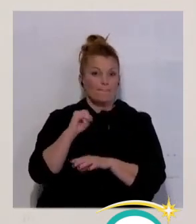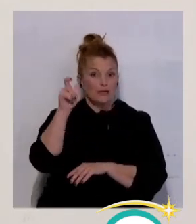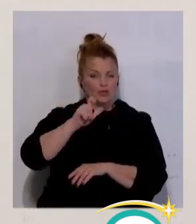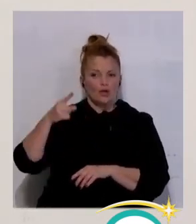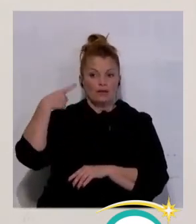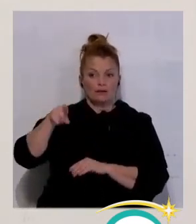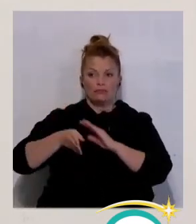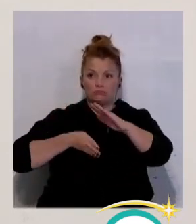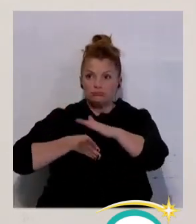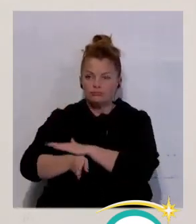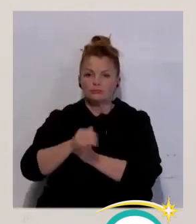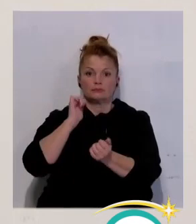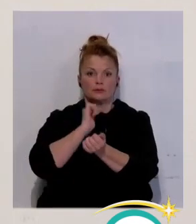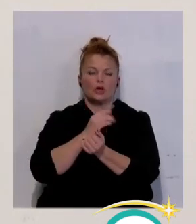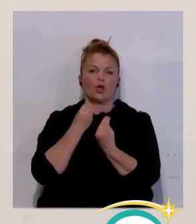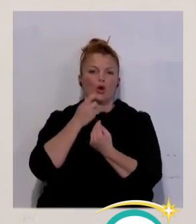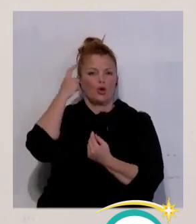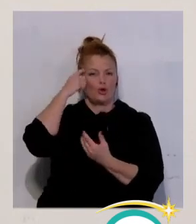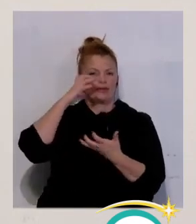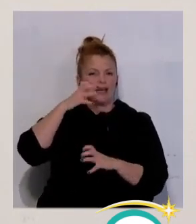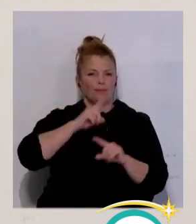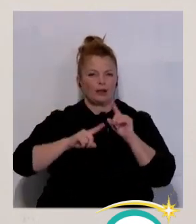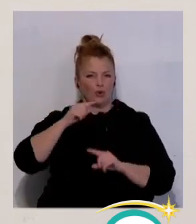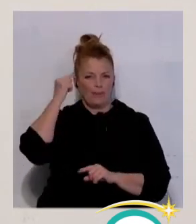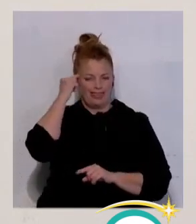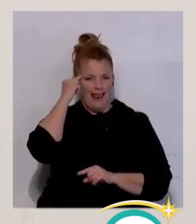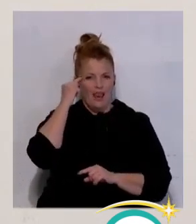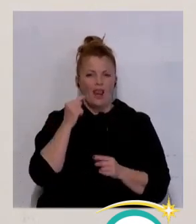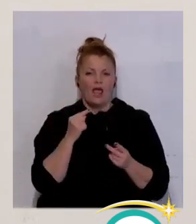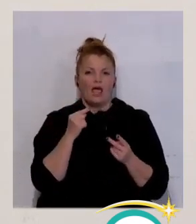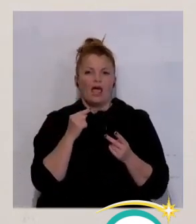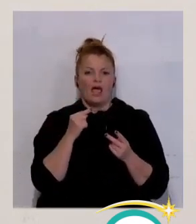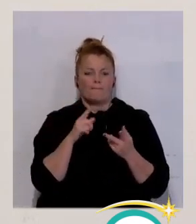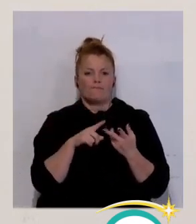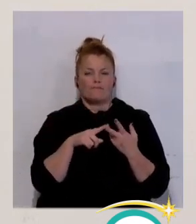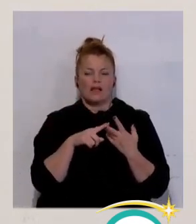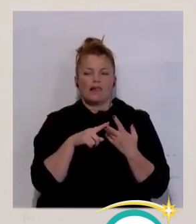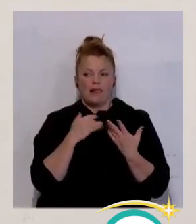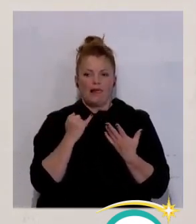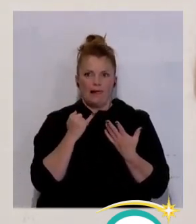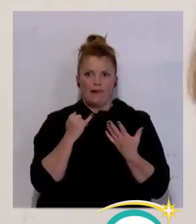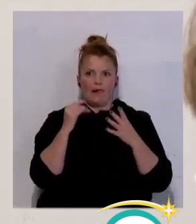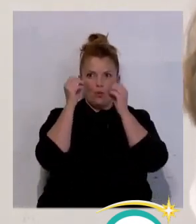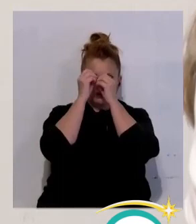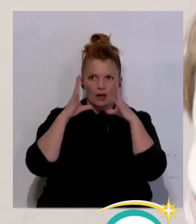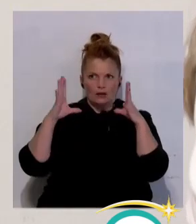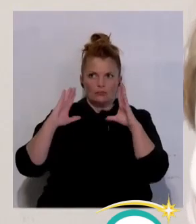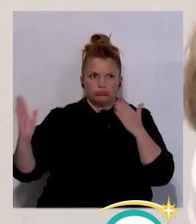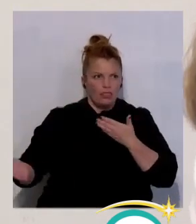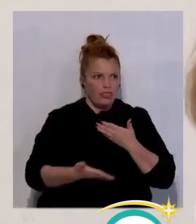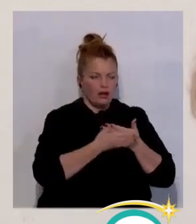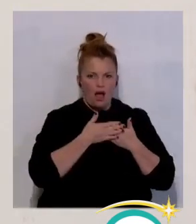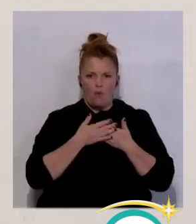que entran en prisión con trastorno mental, ¿no? Con lo cual es una manera, fijaros, en un contexto tan cerrado, tan